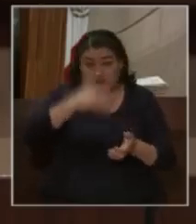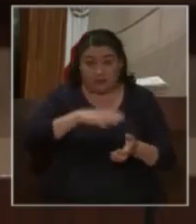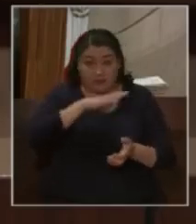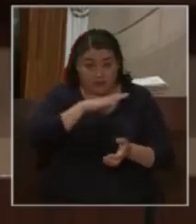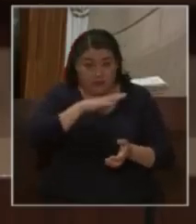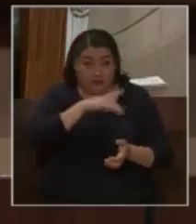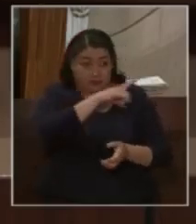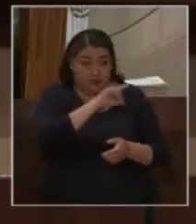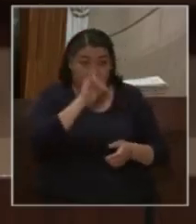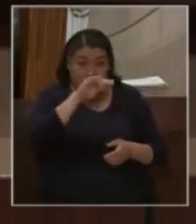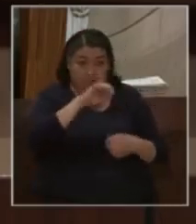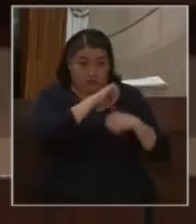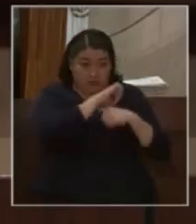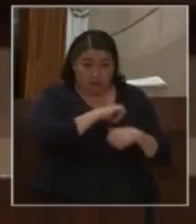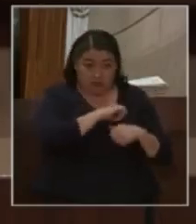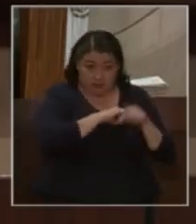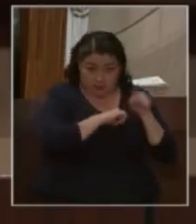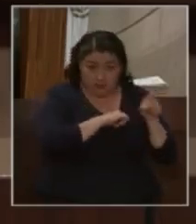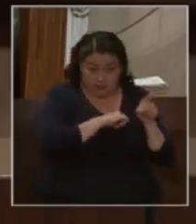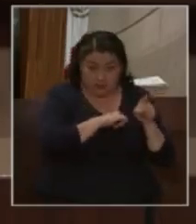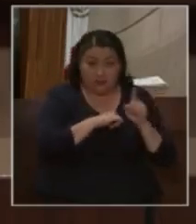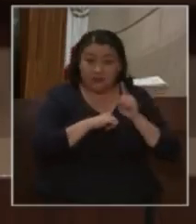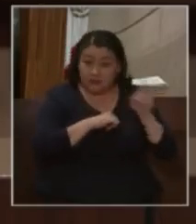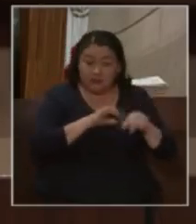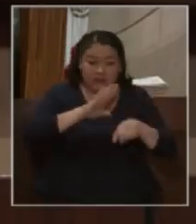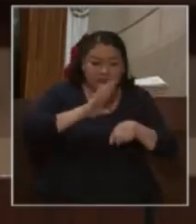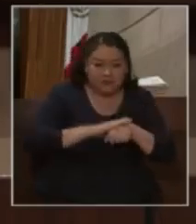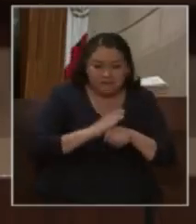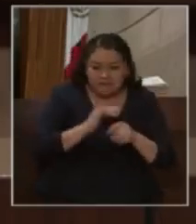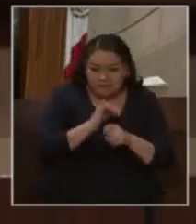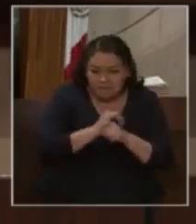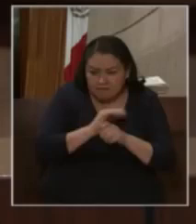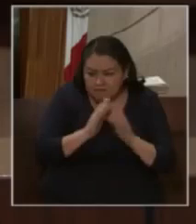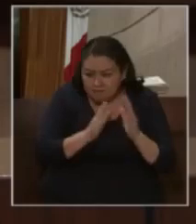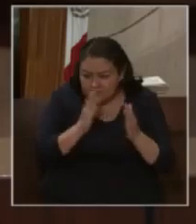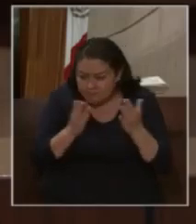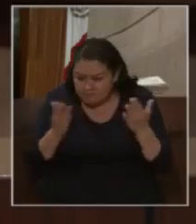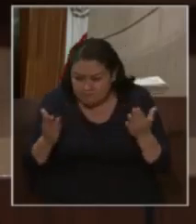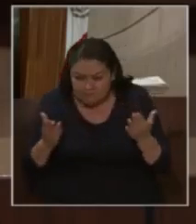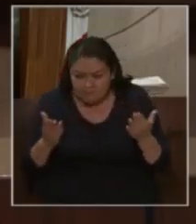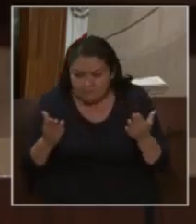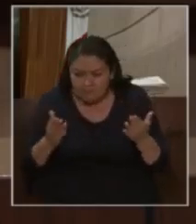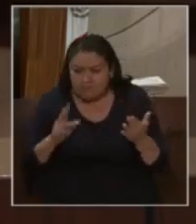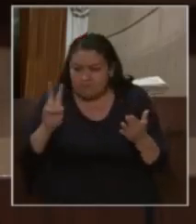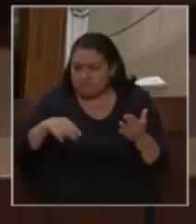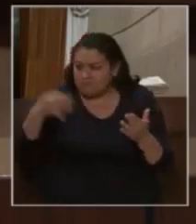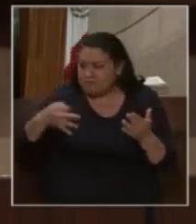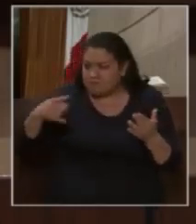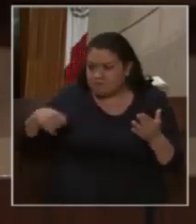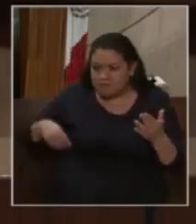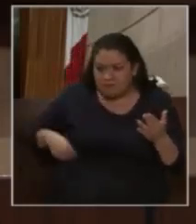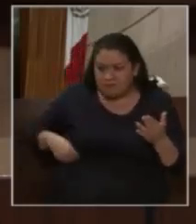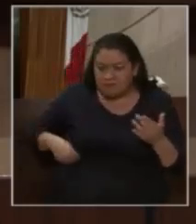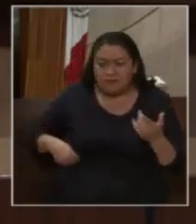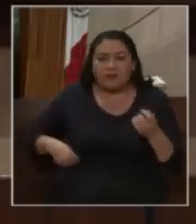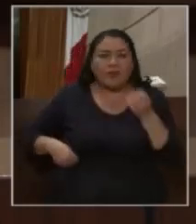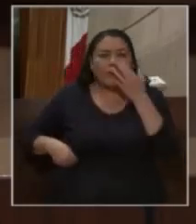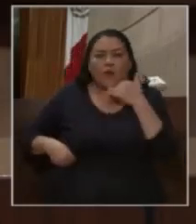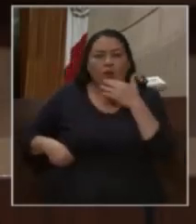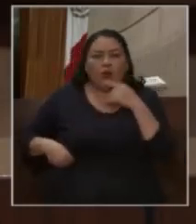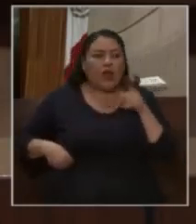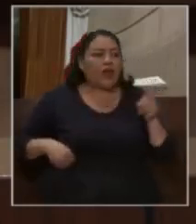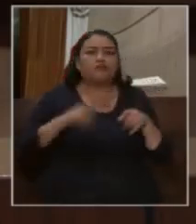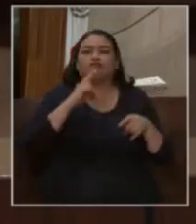la autoridad no era posible arribar a la conclusión que se sostiene en el fallo.